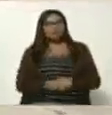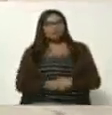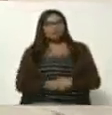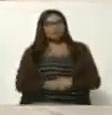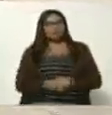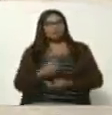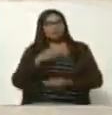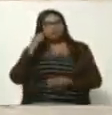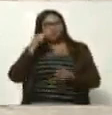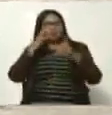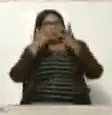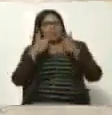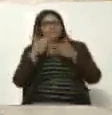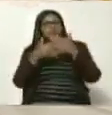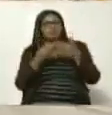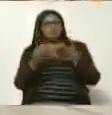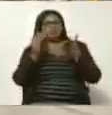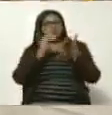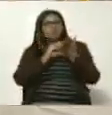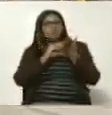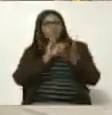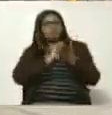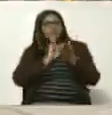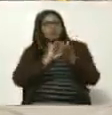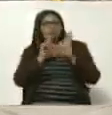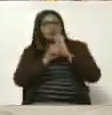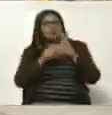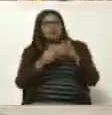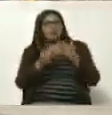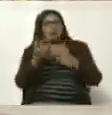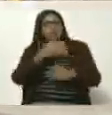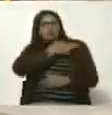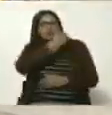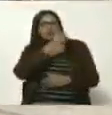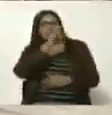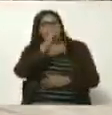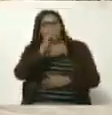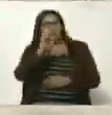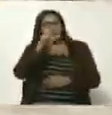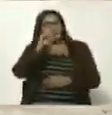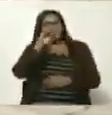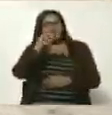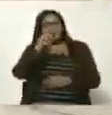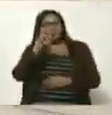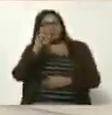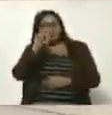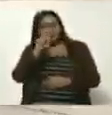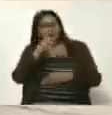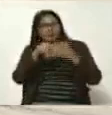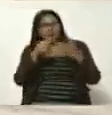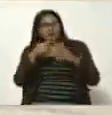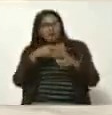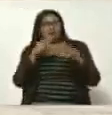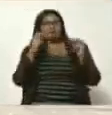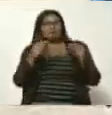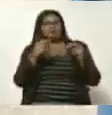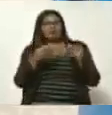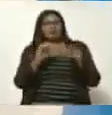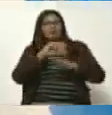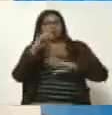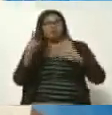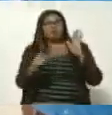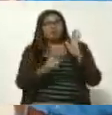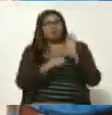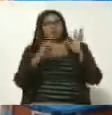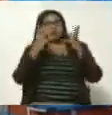Inherentemente la empresa vuelve a su legítimo dueño, que es Pequidén, que es el accionista que tiene el 100% de